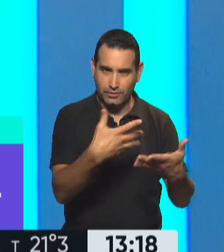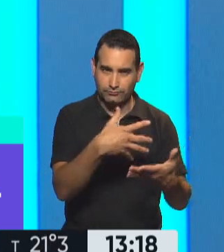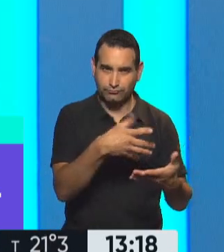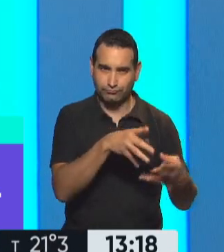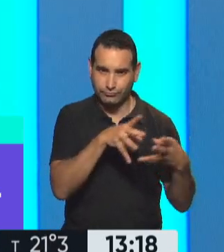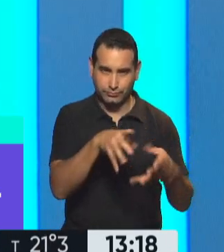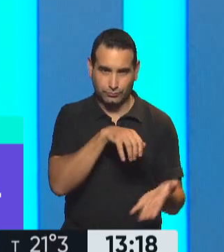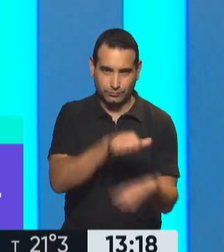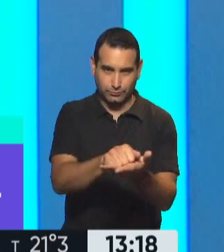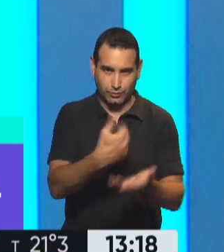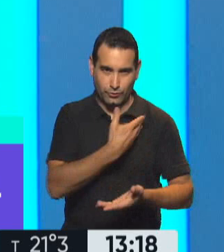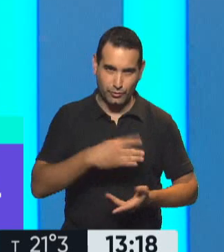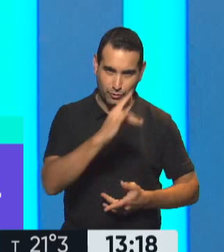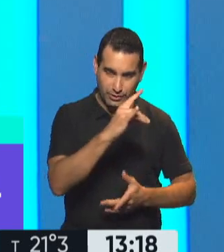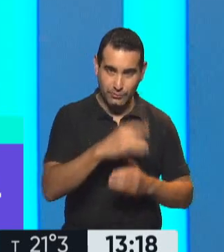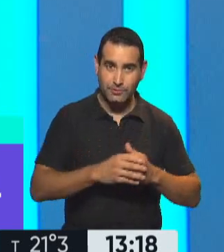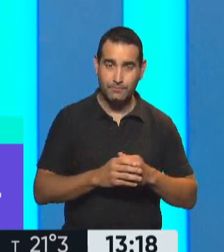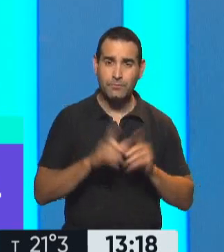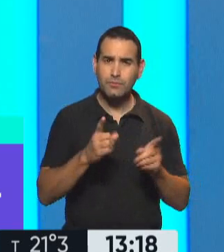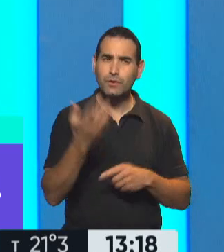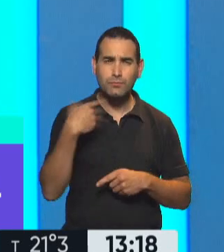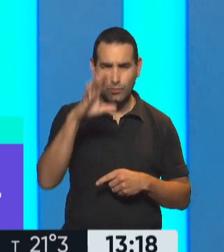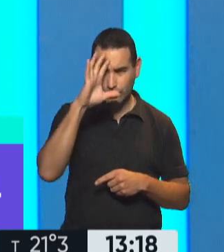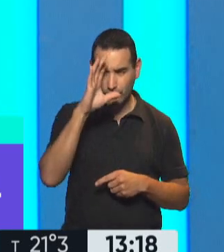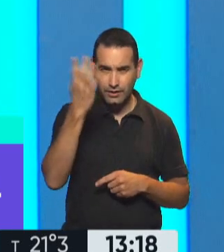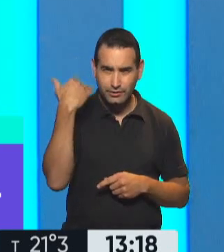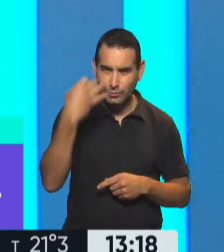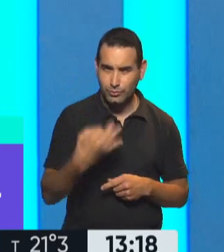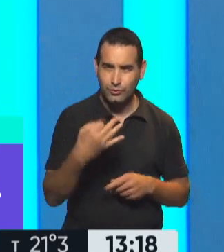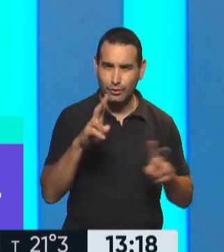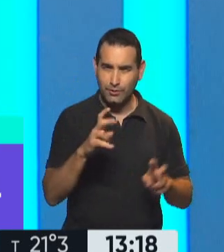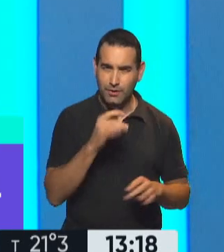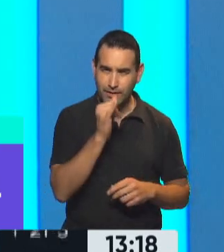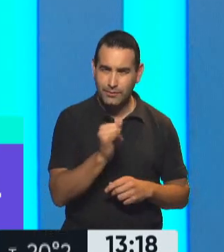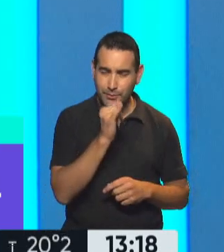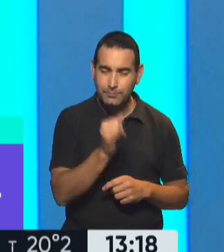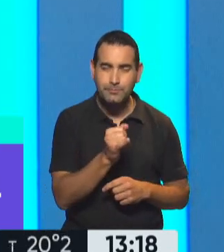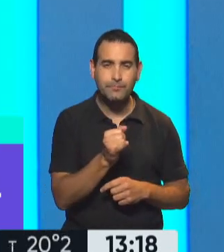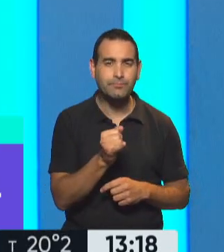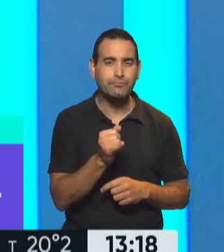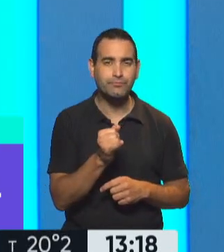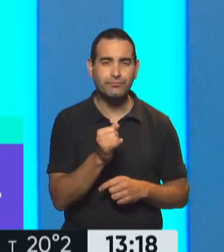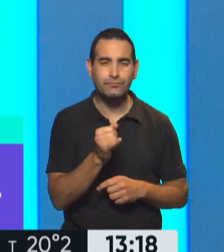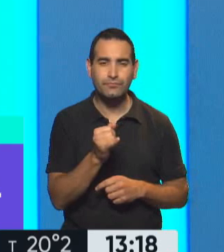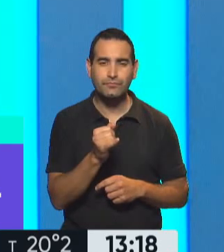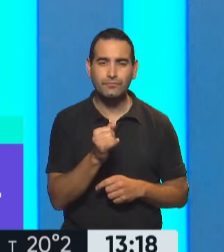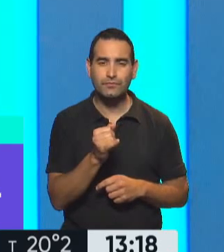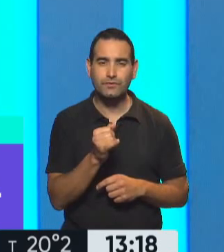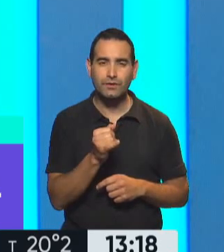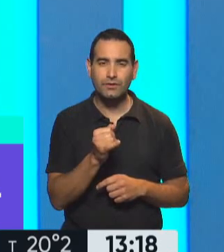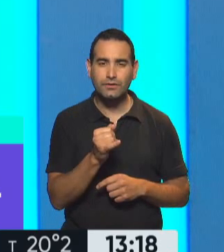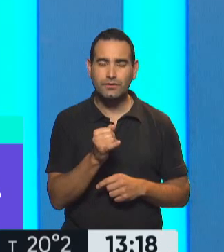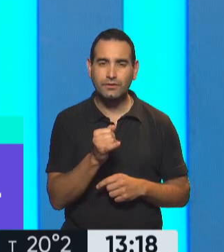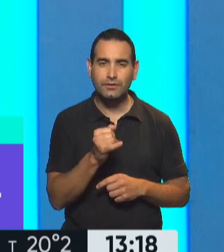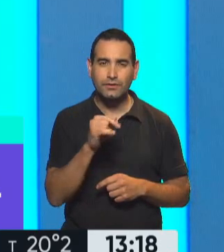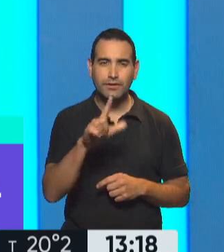y se habló en aquel momento, recuerdo lo cubrí inclusive este tema, de lo que significó el desarrollo